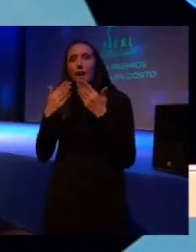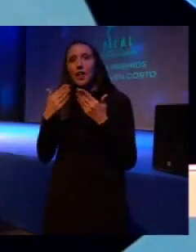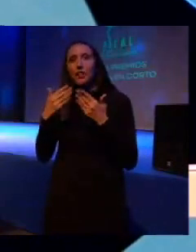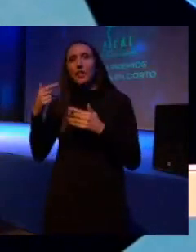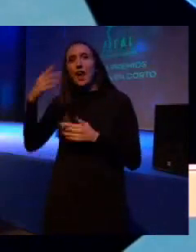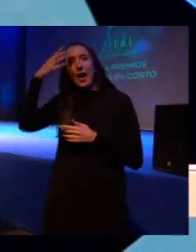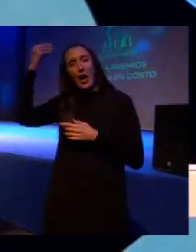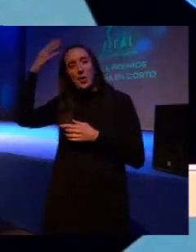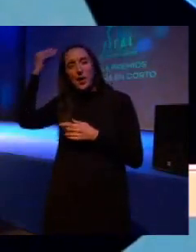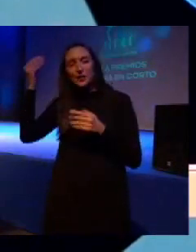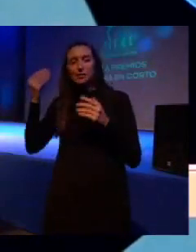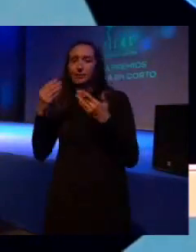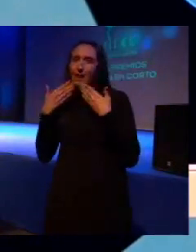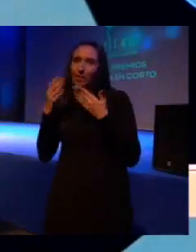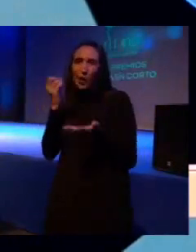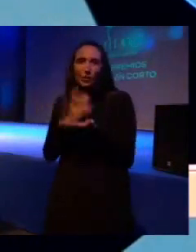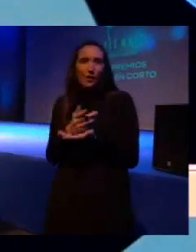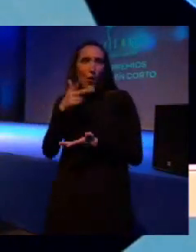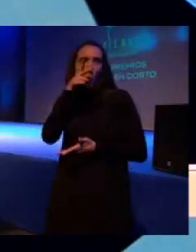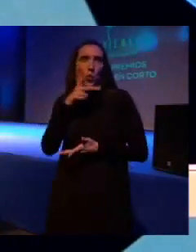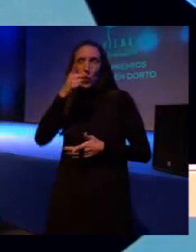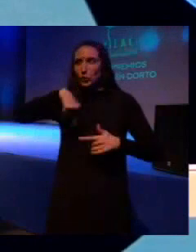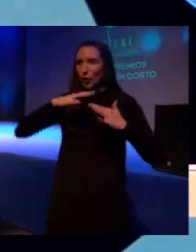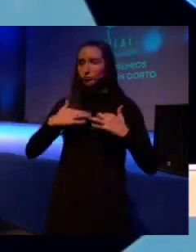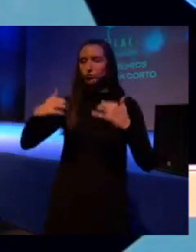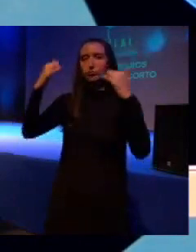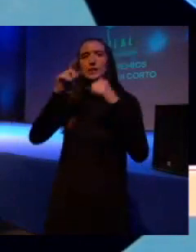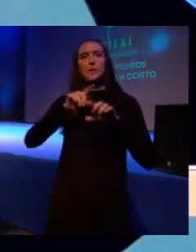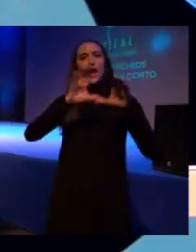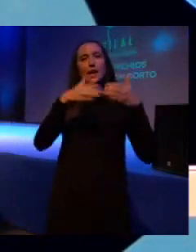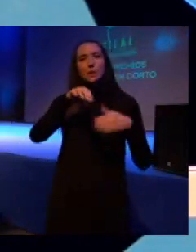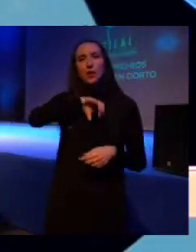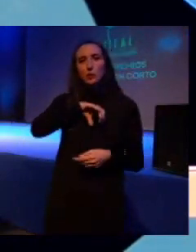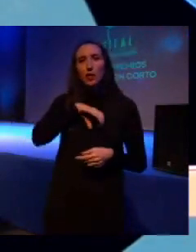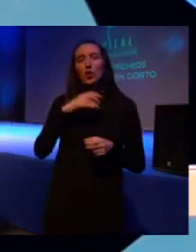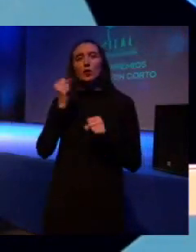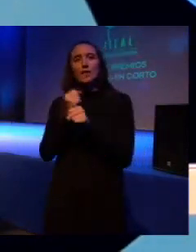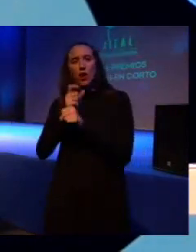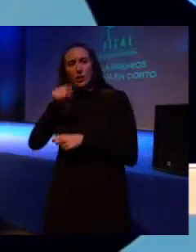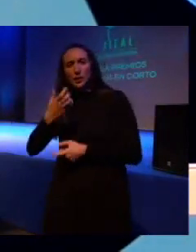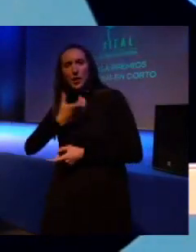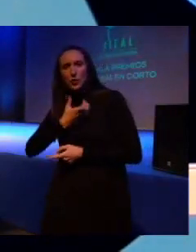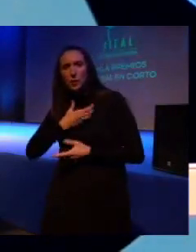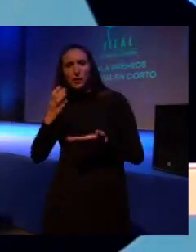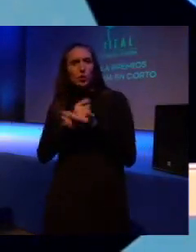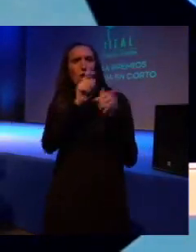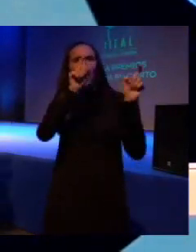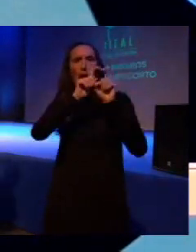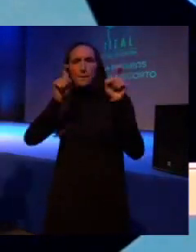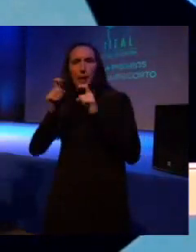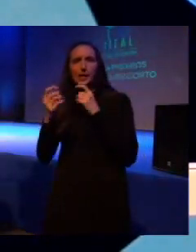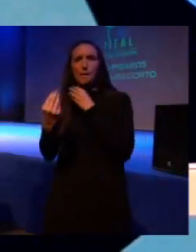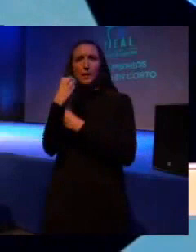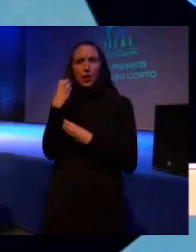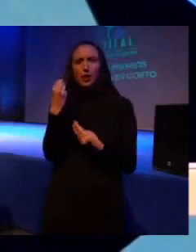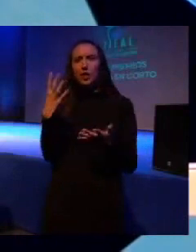verdad, es un lujo poder hacerlo todos juntos. Al equipo de la Diputación, a los trabajadores del Ayuntamiento, a las empresas y patrocinadores, a